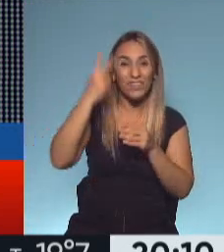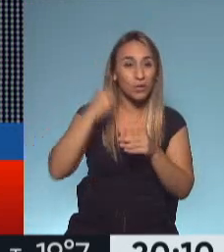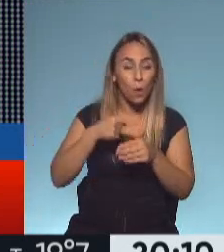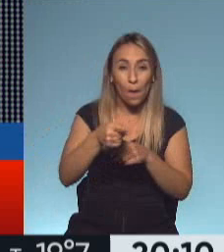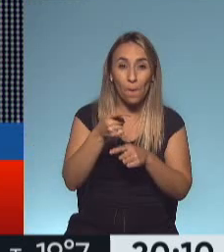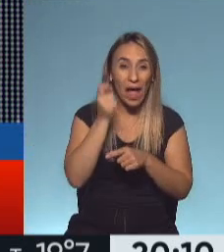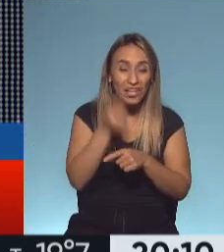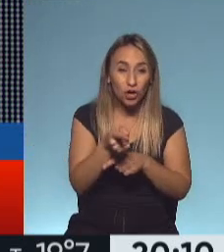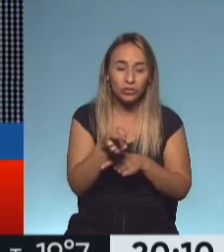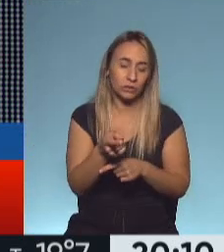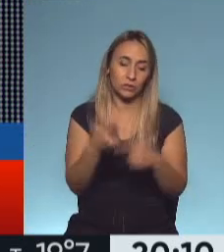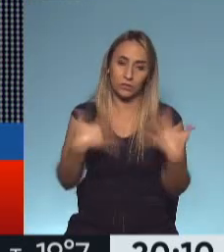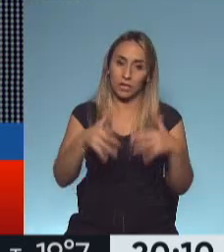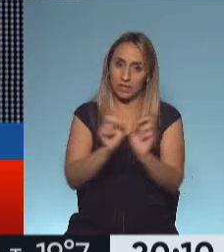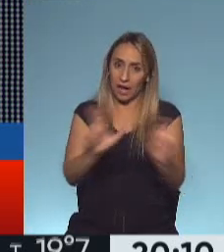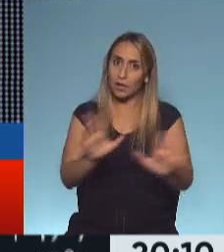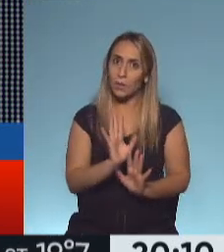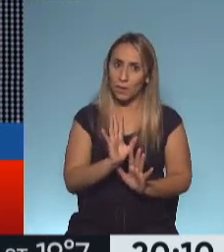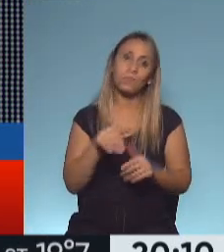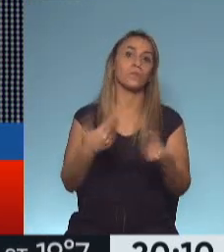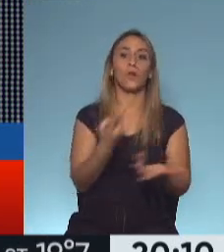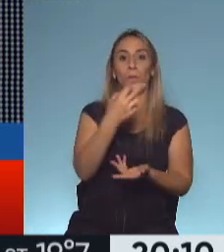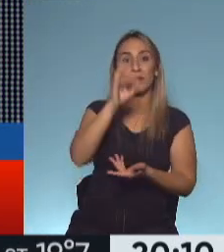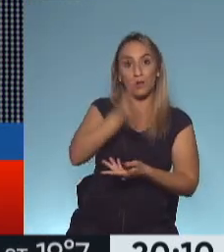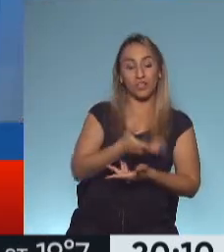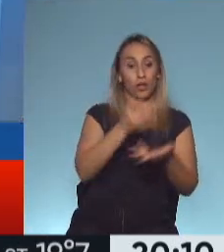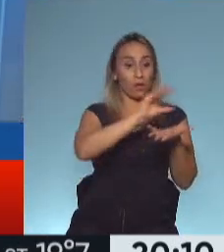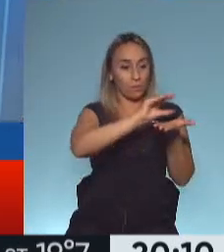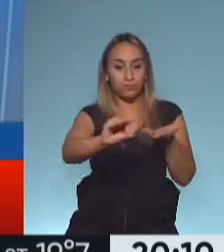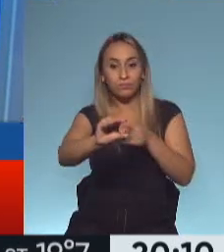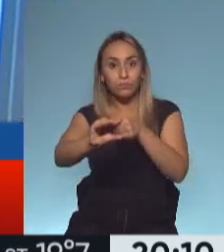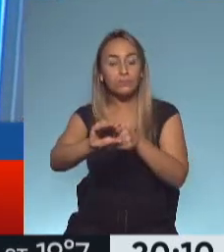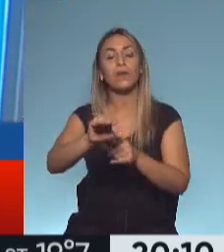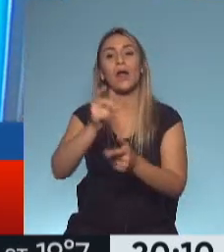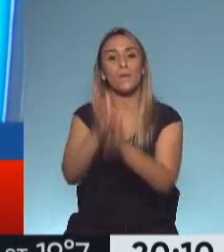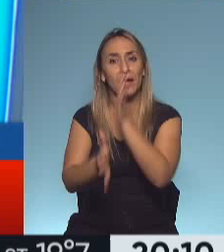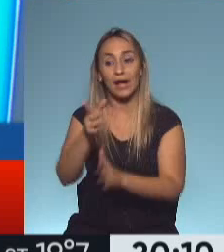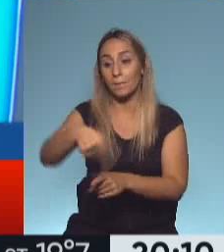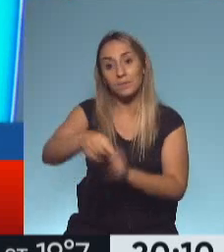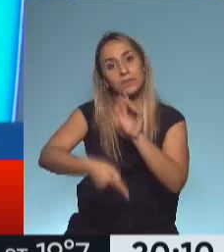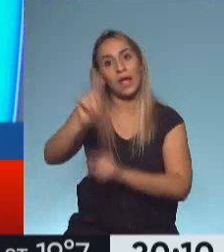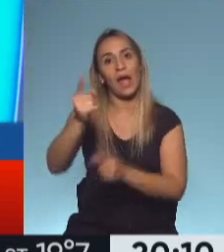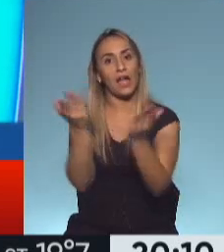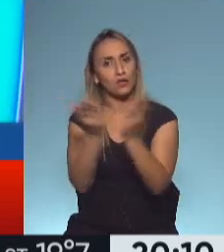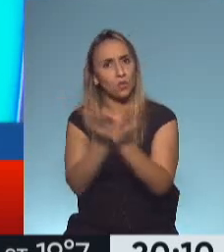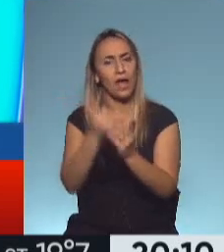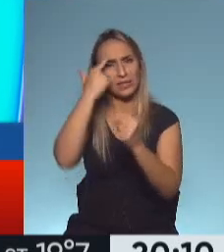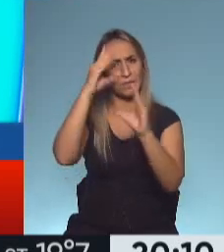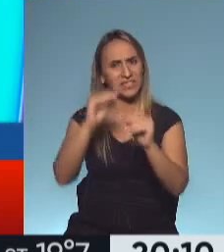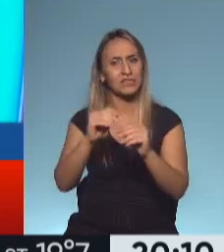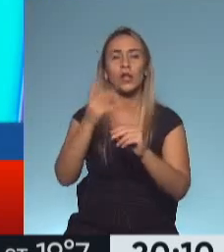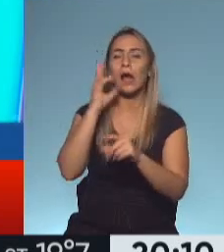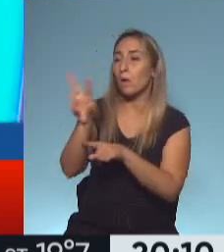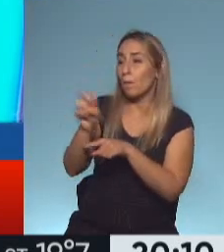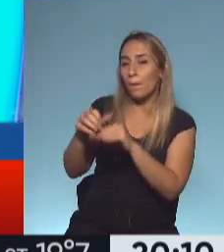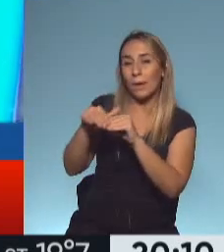es muy claro ese 20% que va a reforzar a los que se van a capacitar, a los que tienen un ingreso de base y a los que estamos ayudando